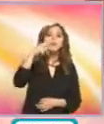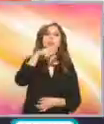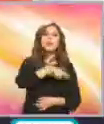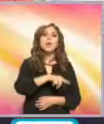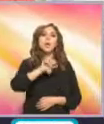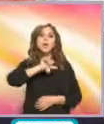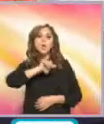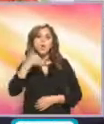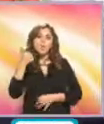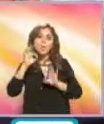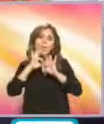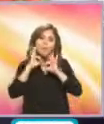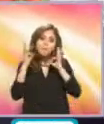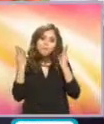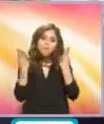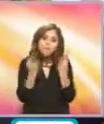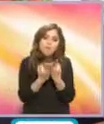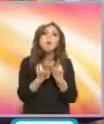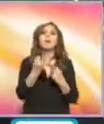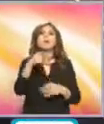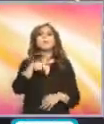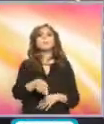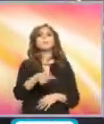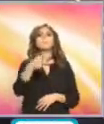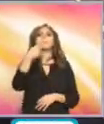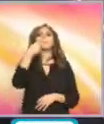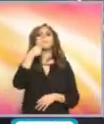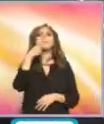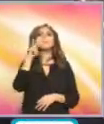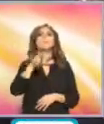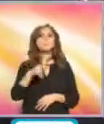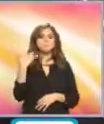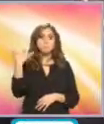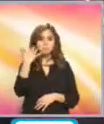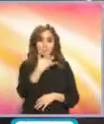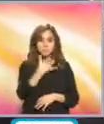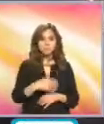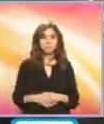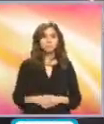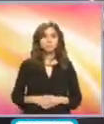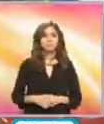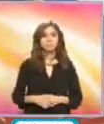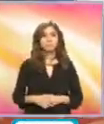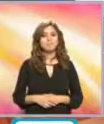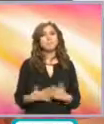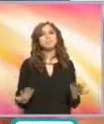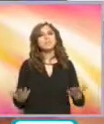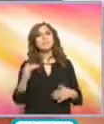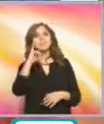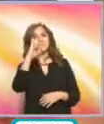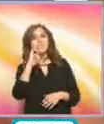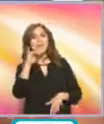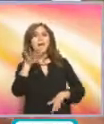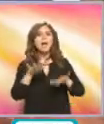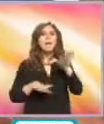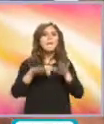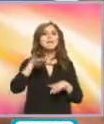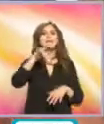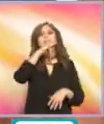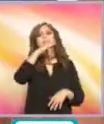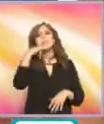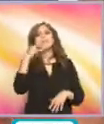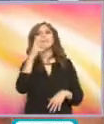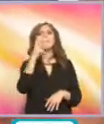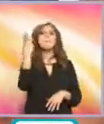que igual de sabrosa también. Una Eso, versión ¿ok? capitalina. Capitalina. Pues sí, porque luego el chile poblano es más lata, estarlo desvenando,